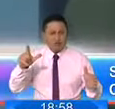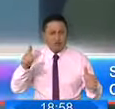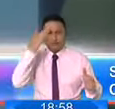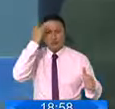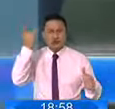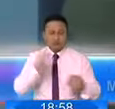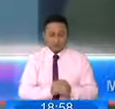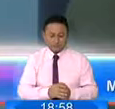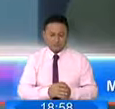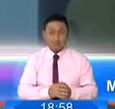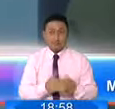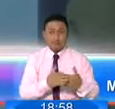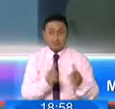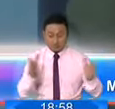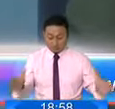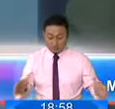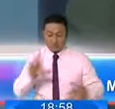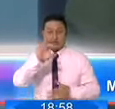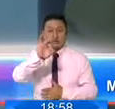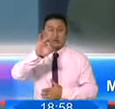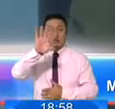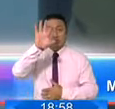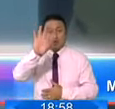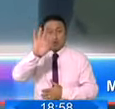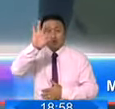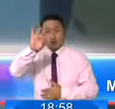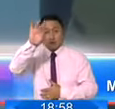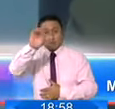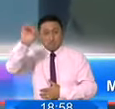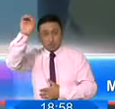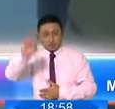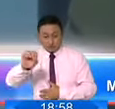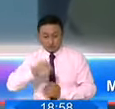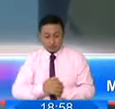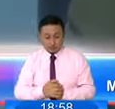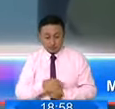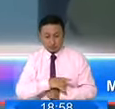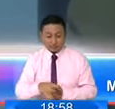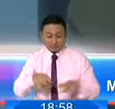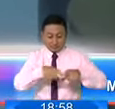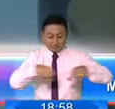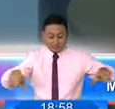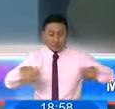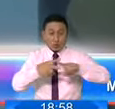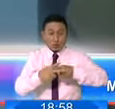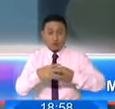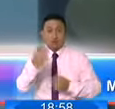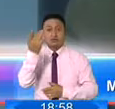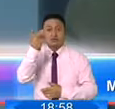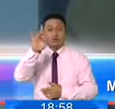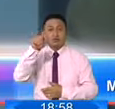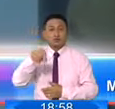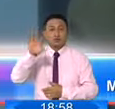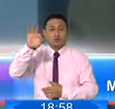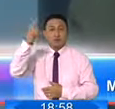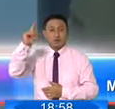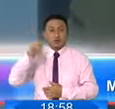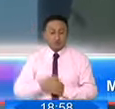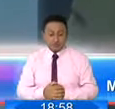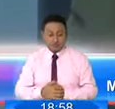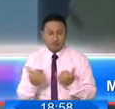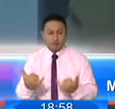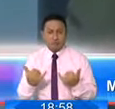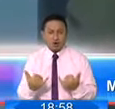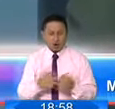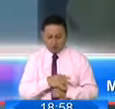del 98%. El monto original fue de 18.9 millones de dólares y el monto